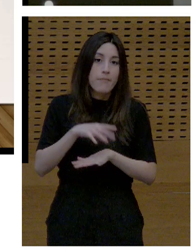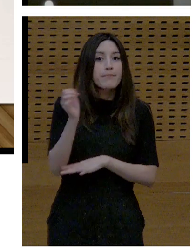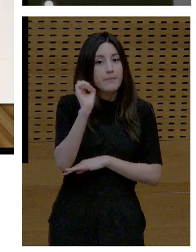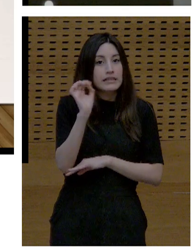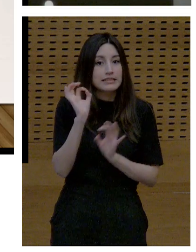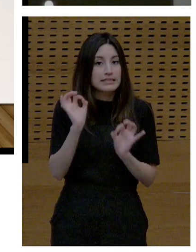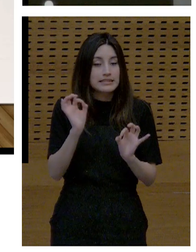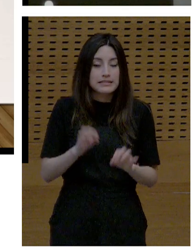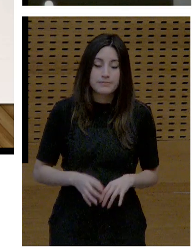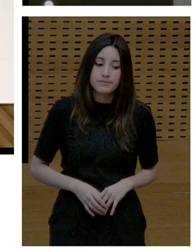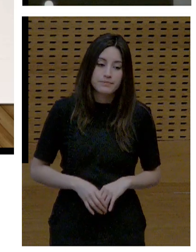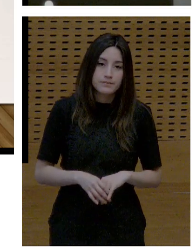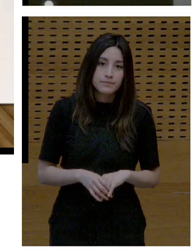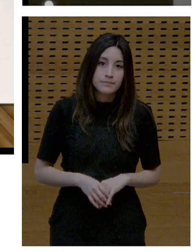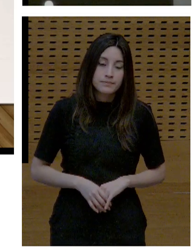Hay